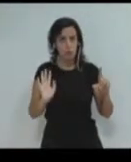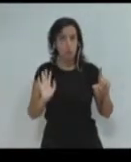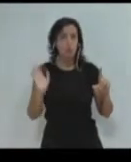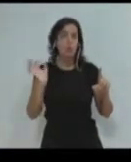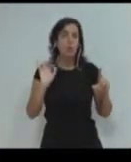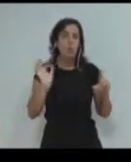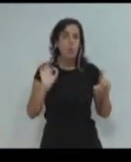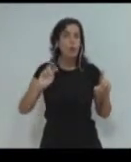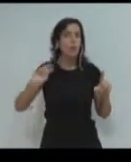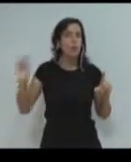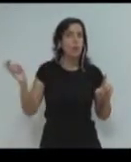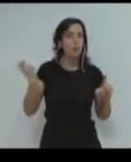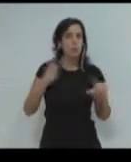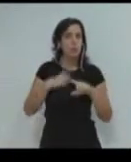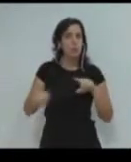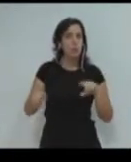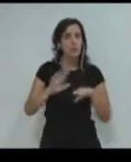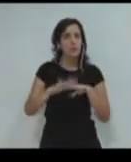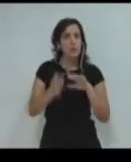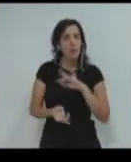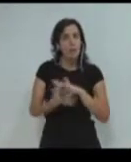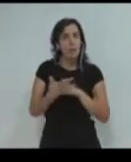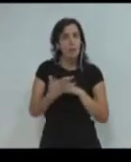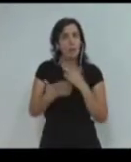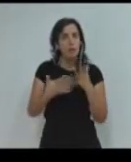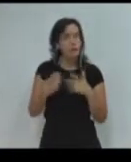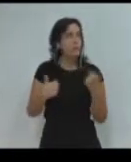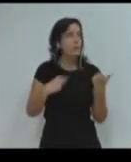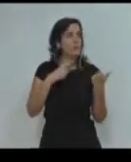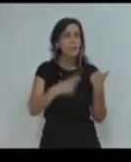habría otra manera diferente de crear notas a pie de página? sí.